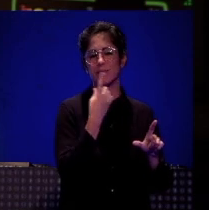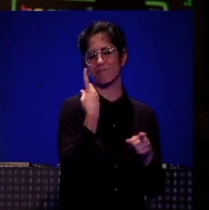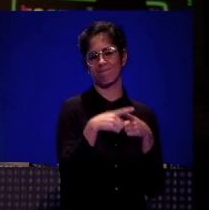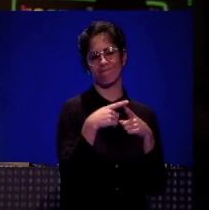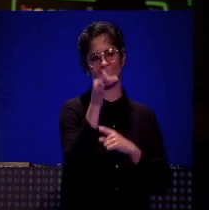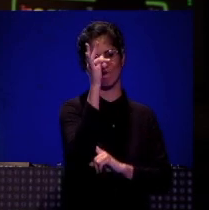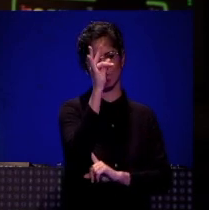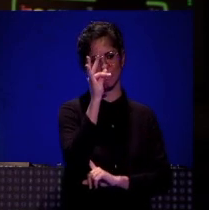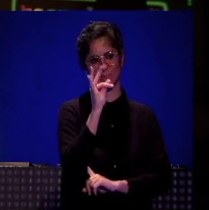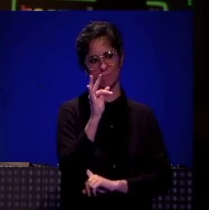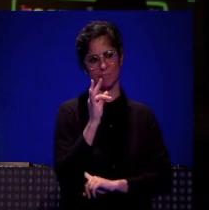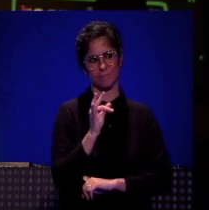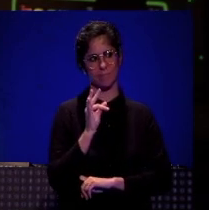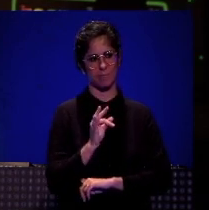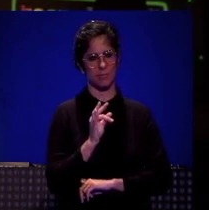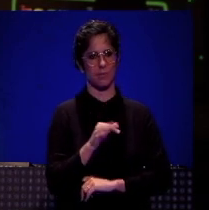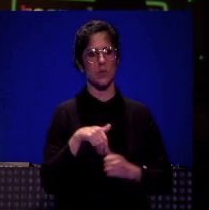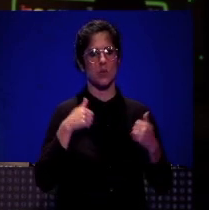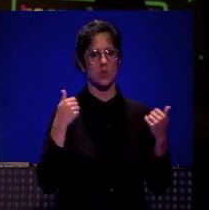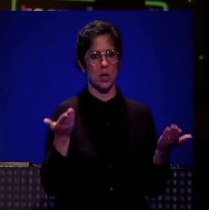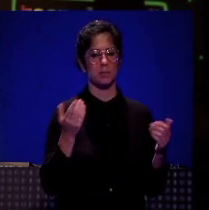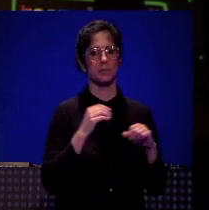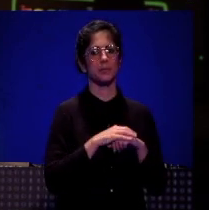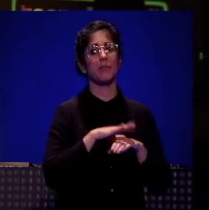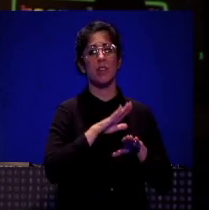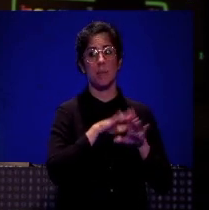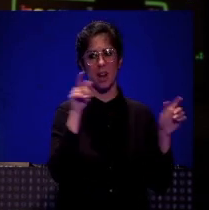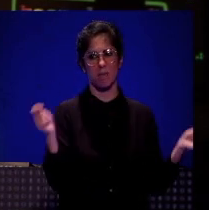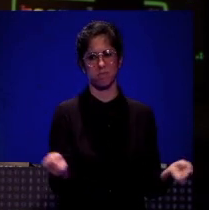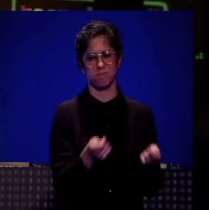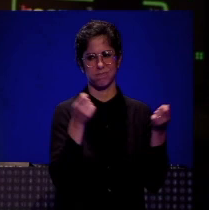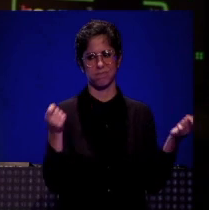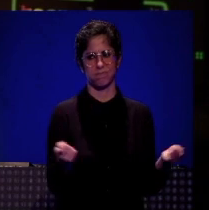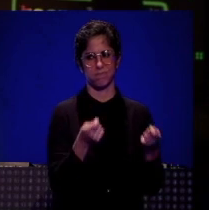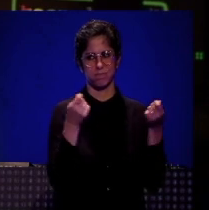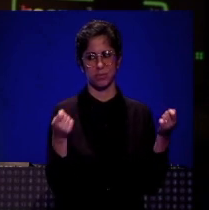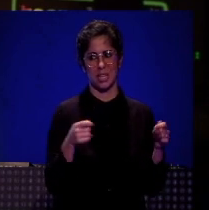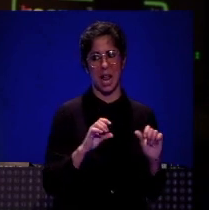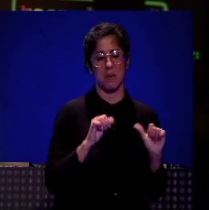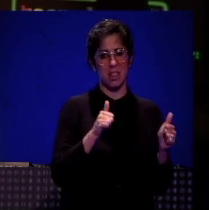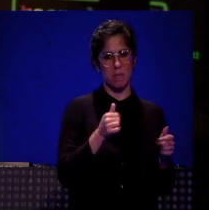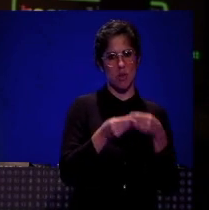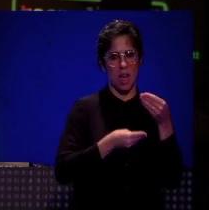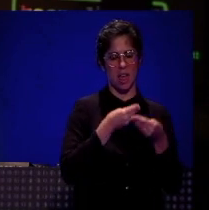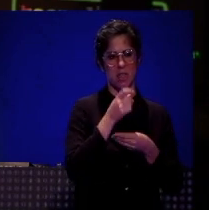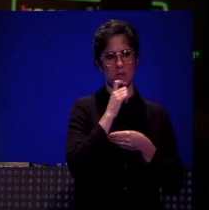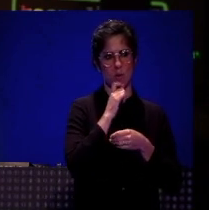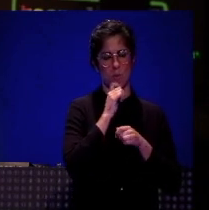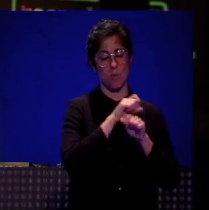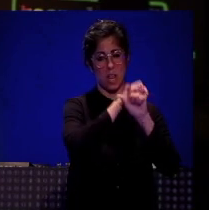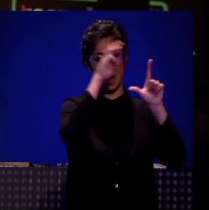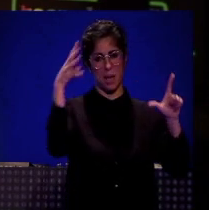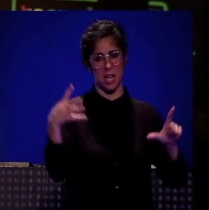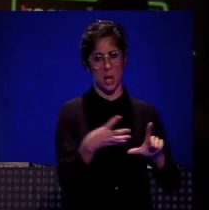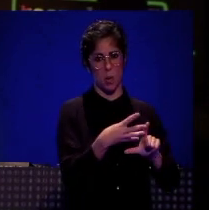y es que para promocionarlo los primeros podcast que tú hagas lo primero episodio solo sube muy arriba para que sea más conocido